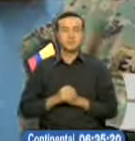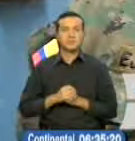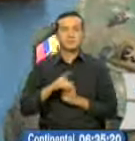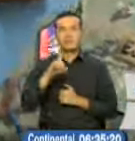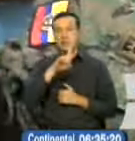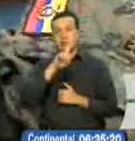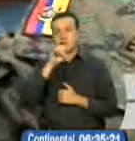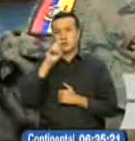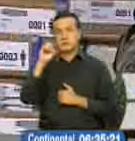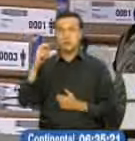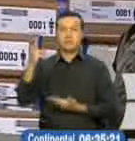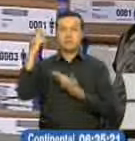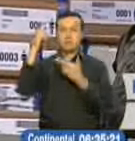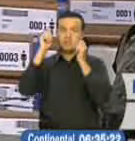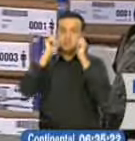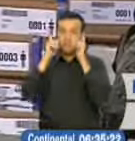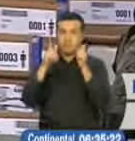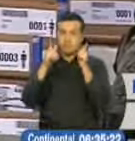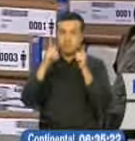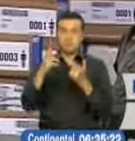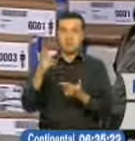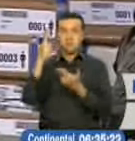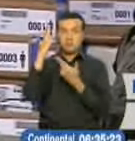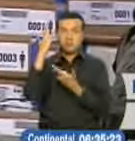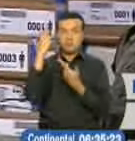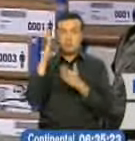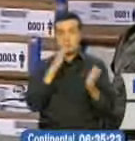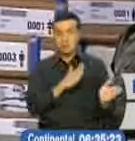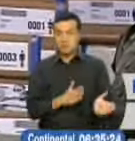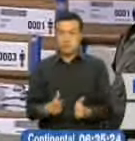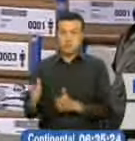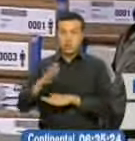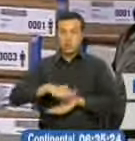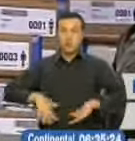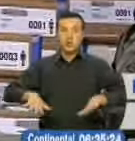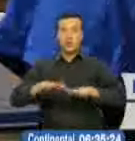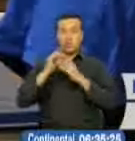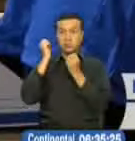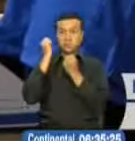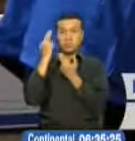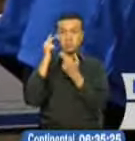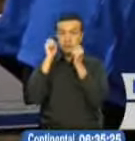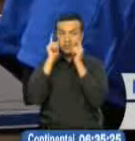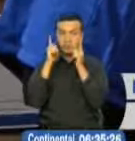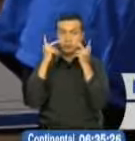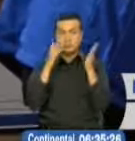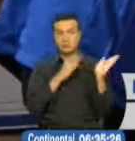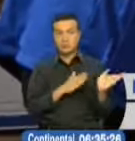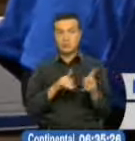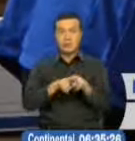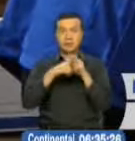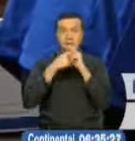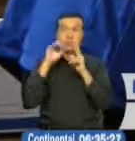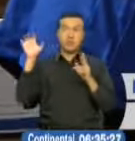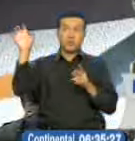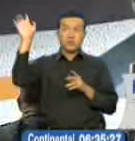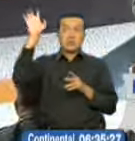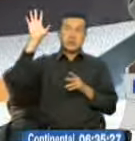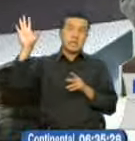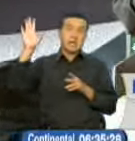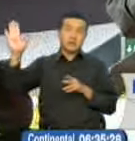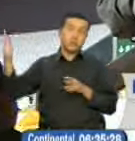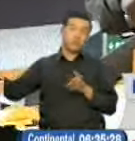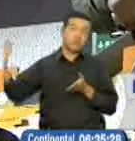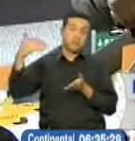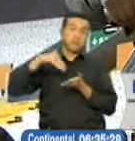100 militares en custodia. Las Fuerzas Armadas han dispuesto que la cadena de custodia se mantenga desde que este material salió desde las provincias. Solo